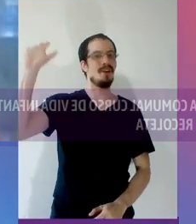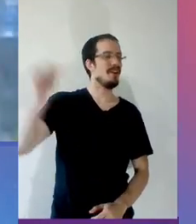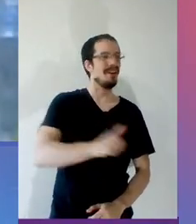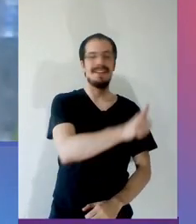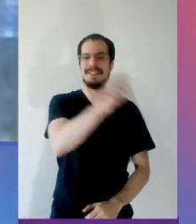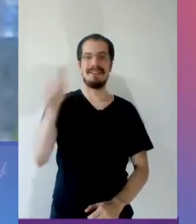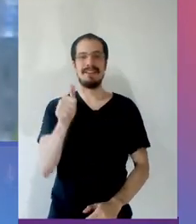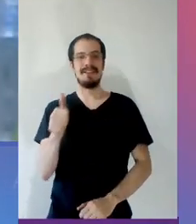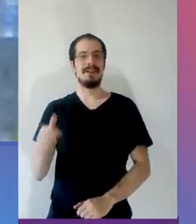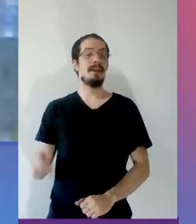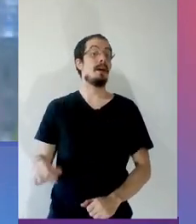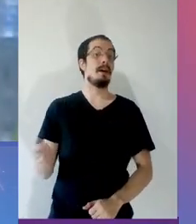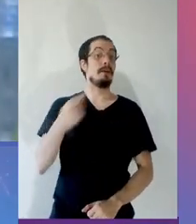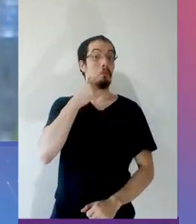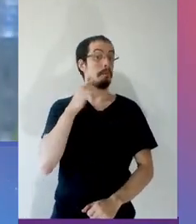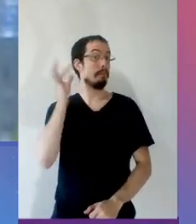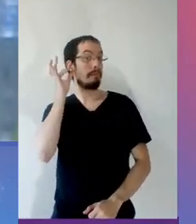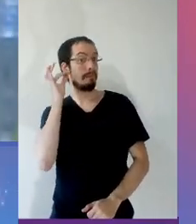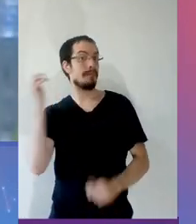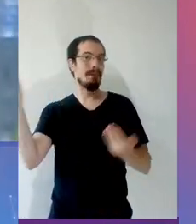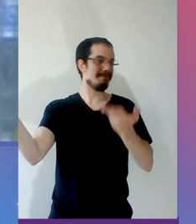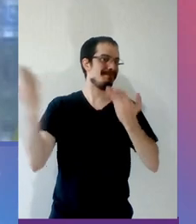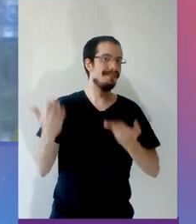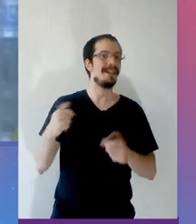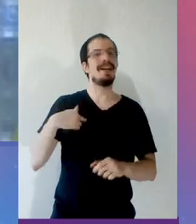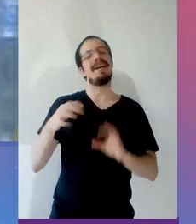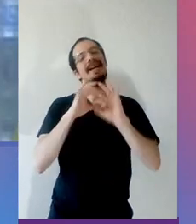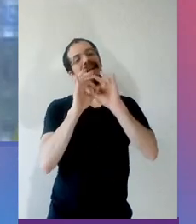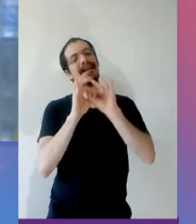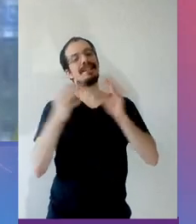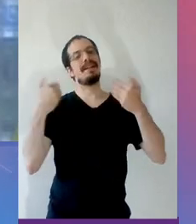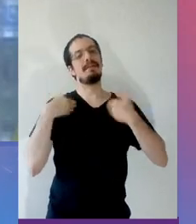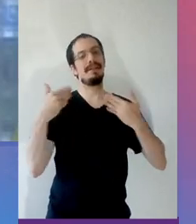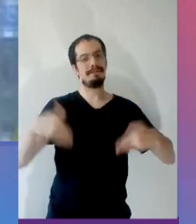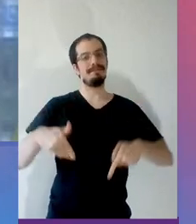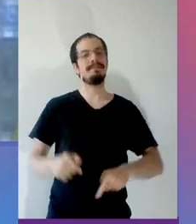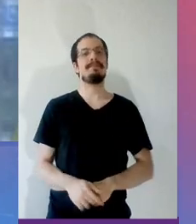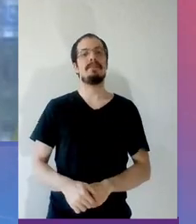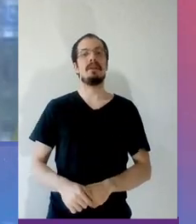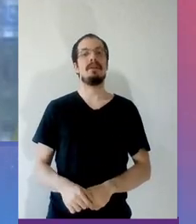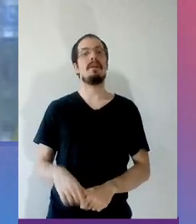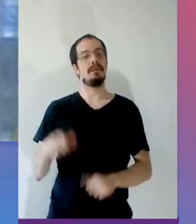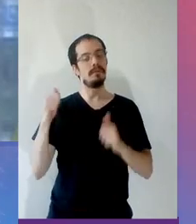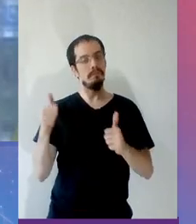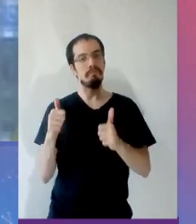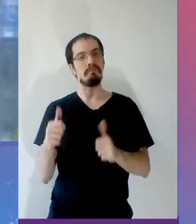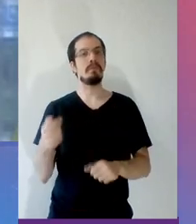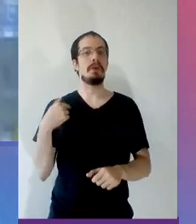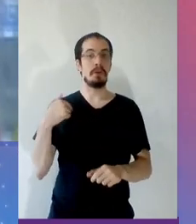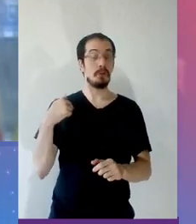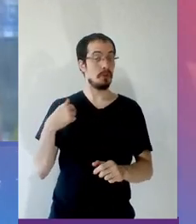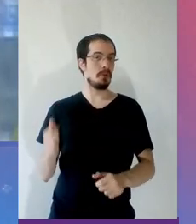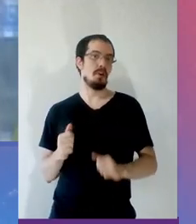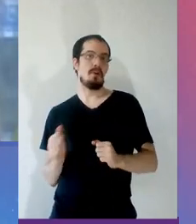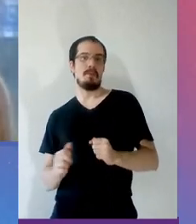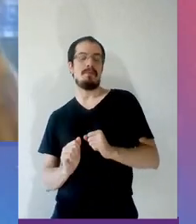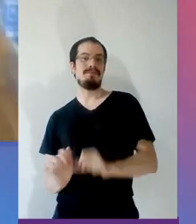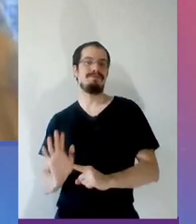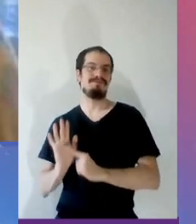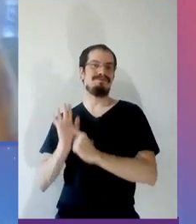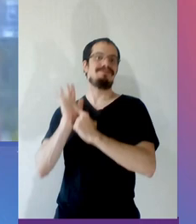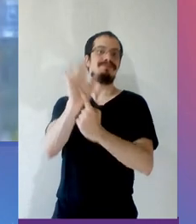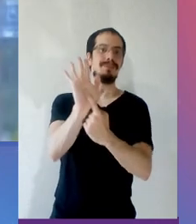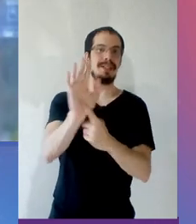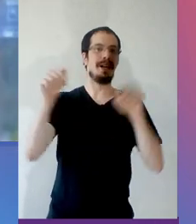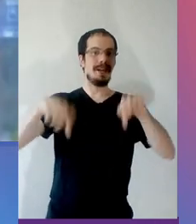a todas, gracias por la invitación. Bueno, claro, como representante aquí de la comuna,